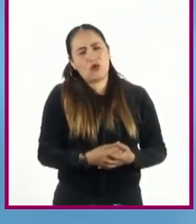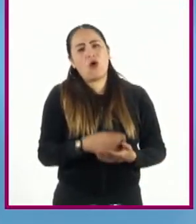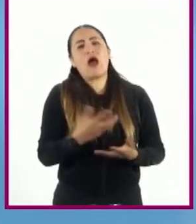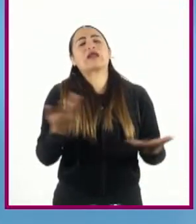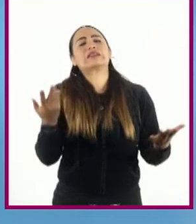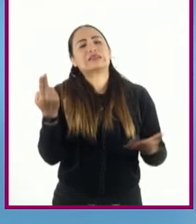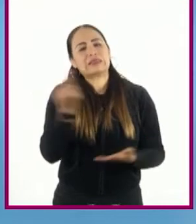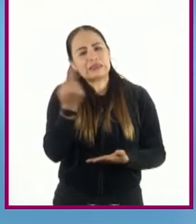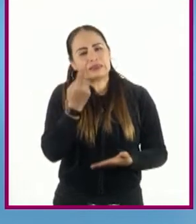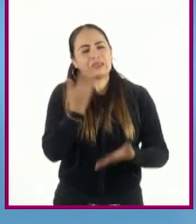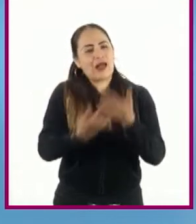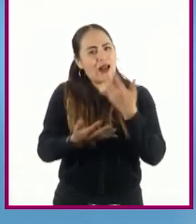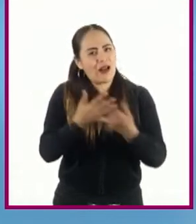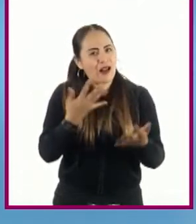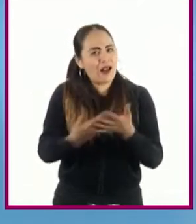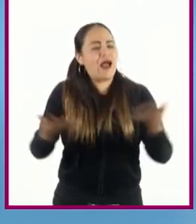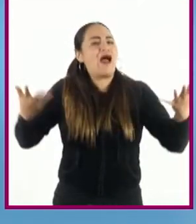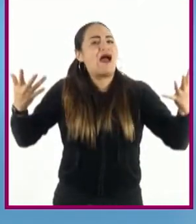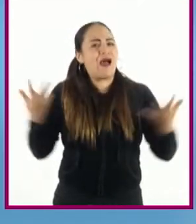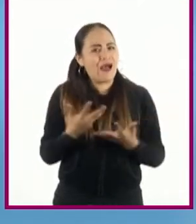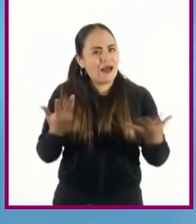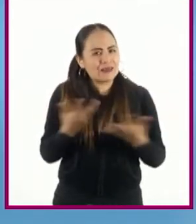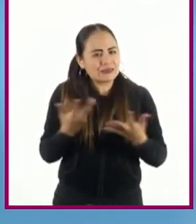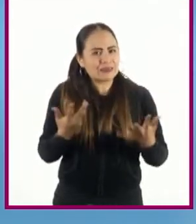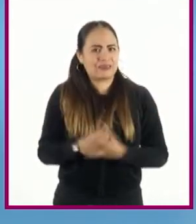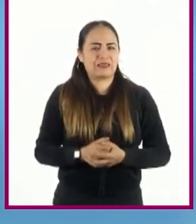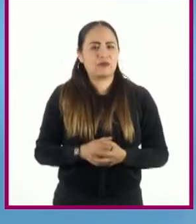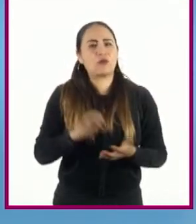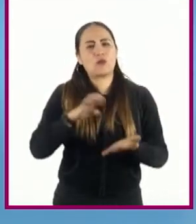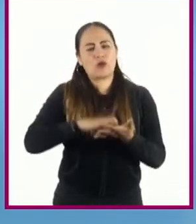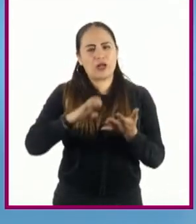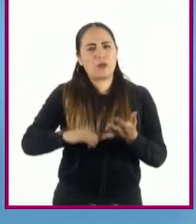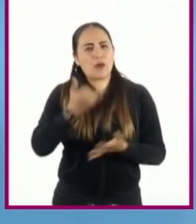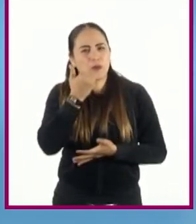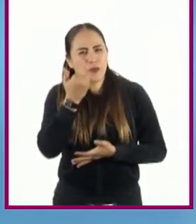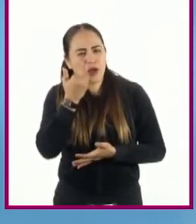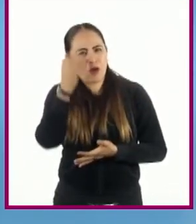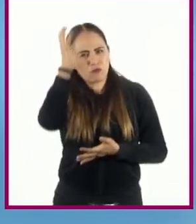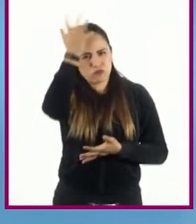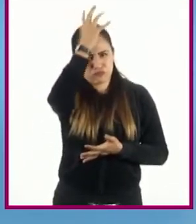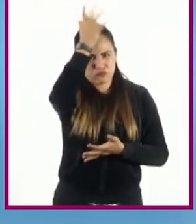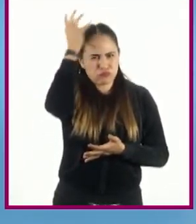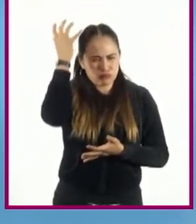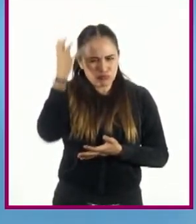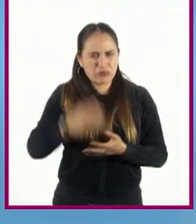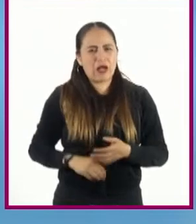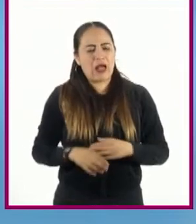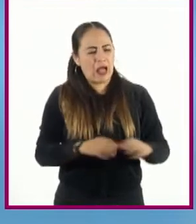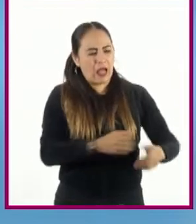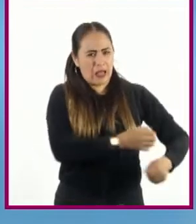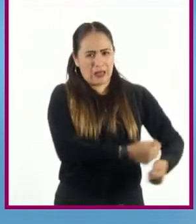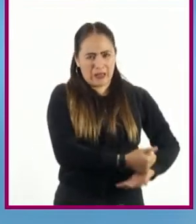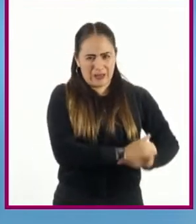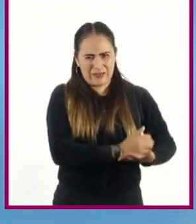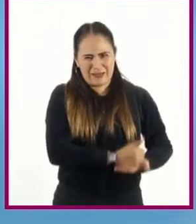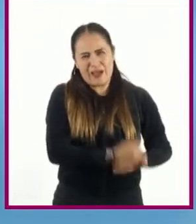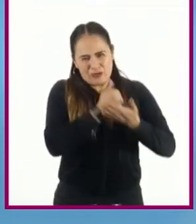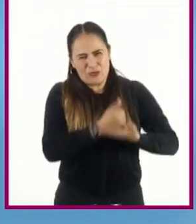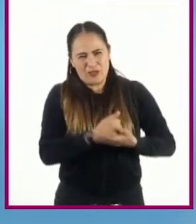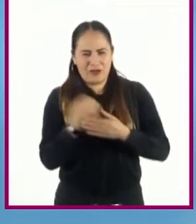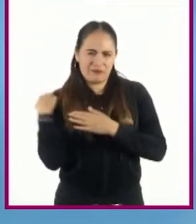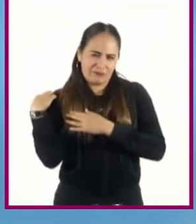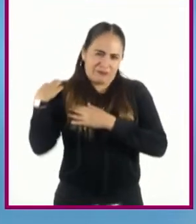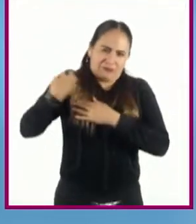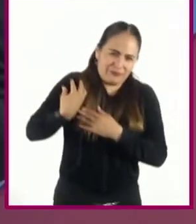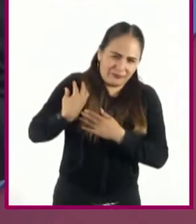a la obra y tomar acciones como llamar a una ambulancia, ayudarle a caminar apoyándose en nuestro hombro,